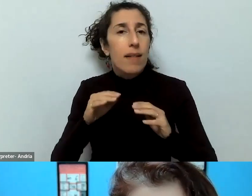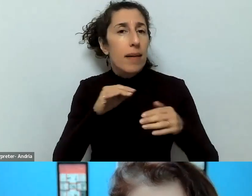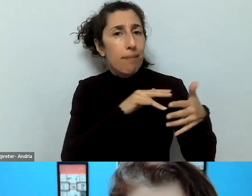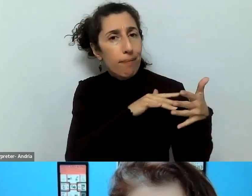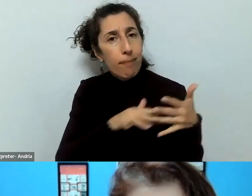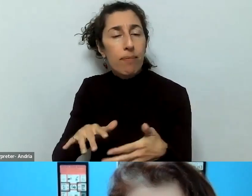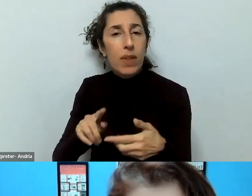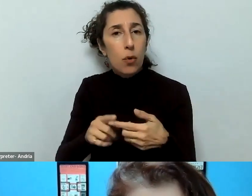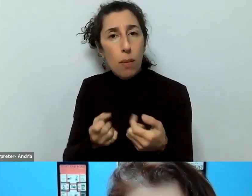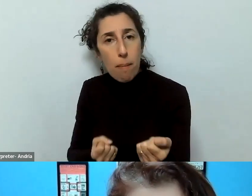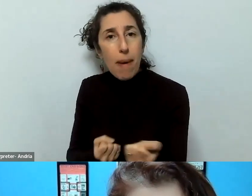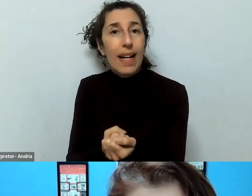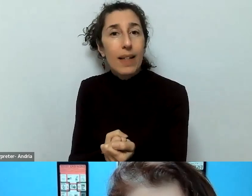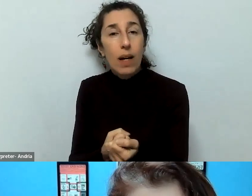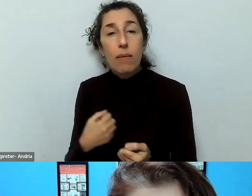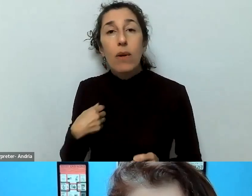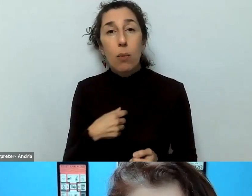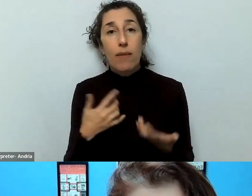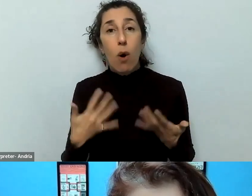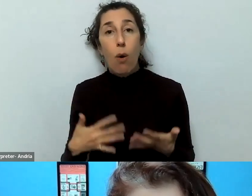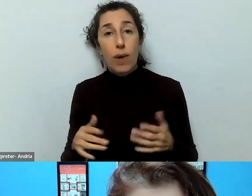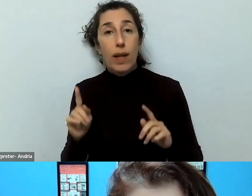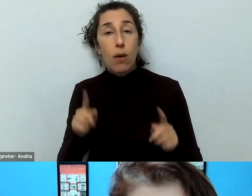tenemos que traer las diferentes